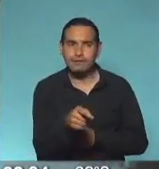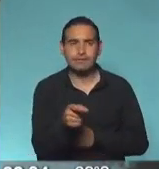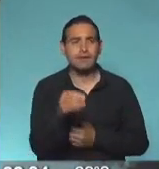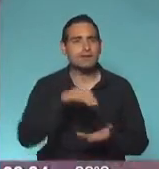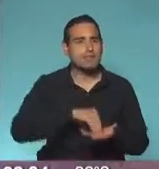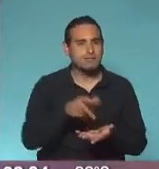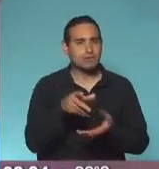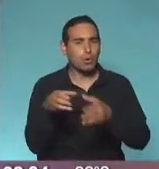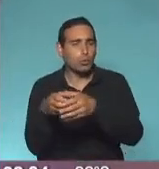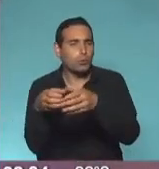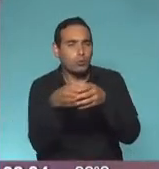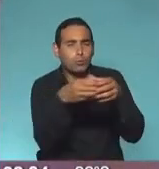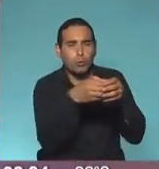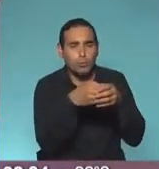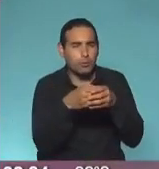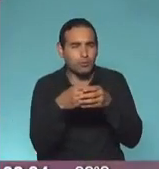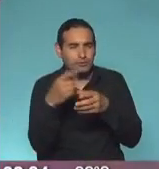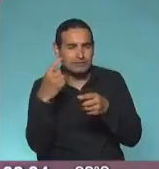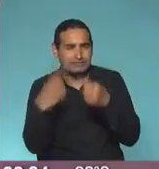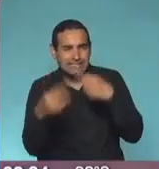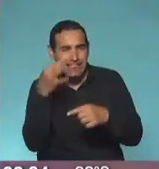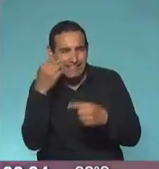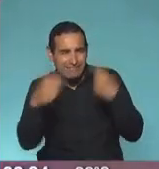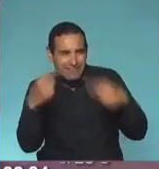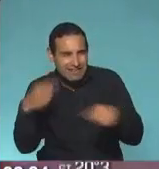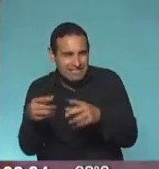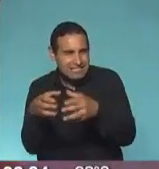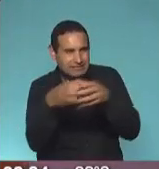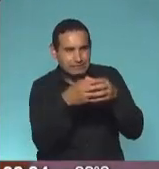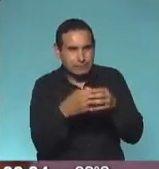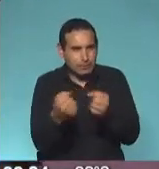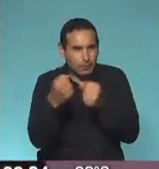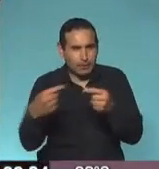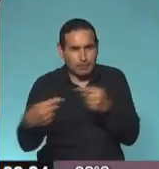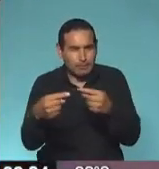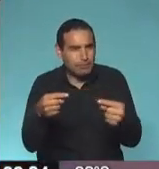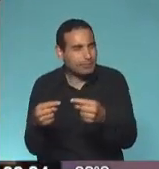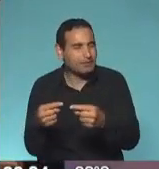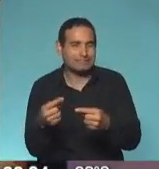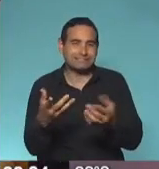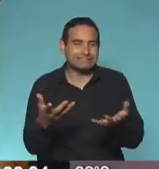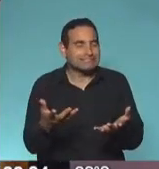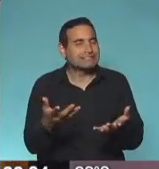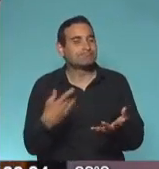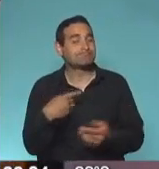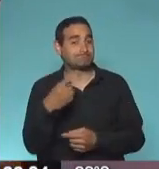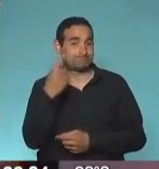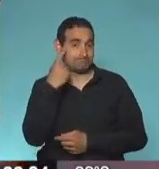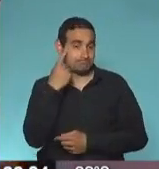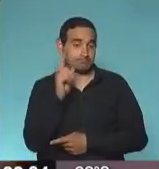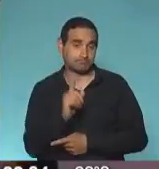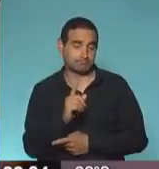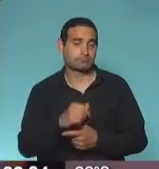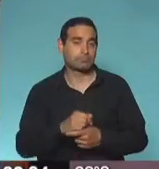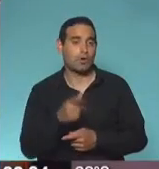diferentes minorías o etnias, las diferencias de estructura de poder que hay en la zona y de alguna manera si